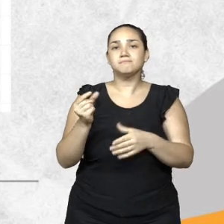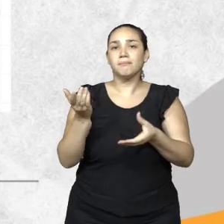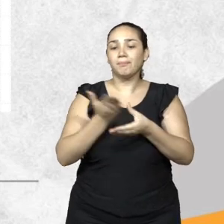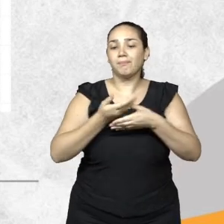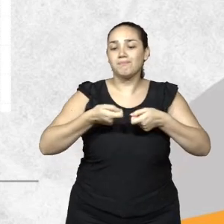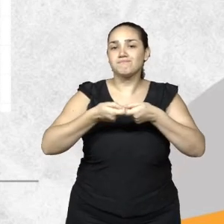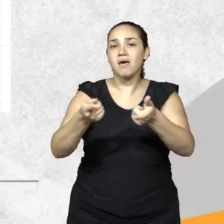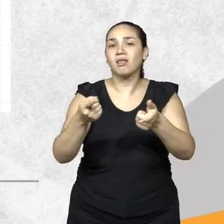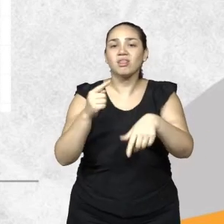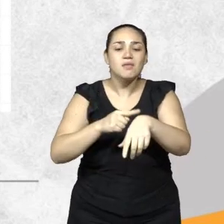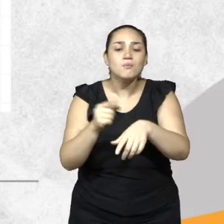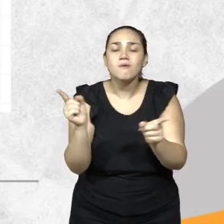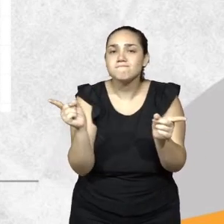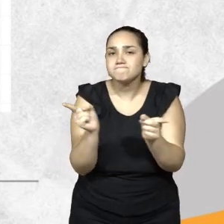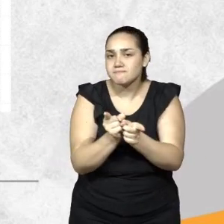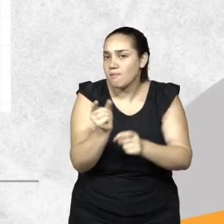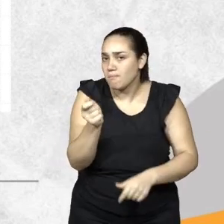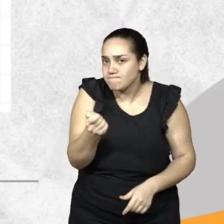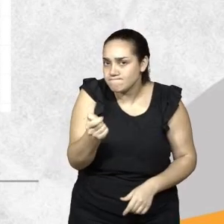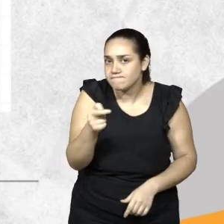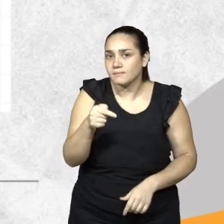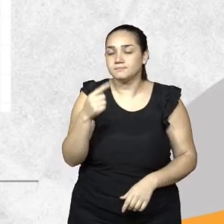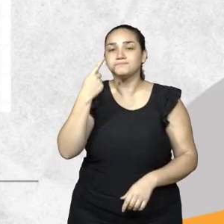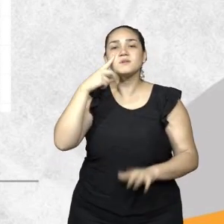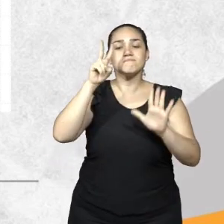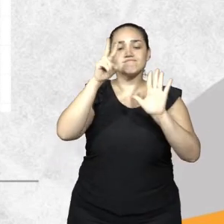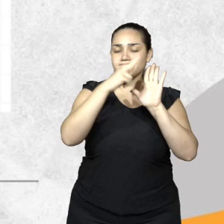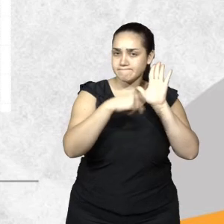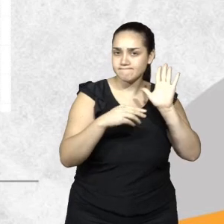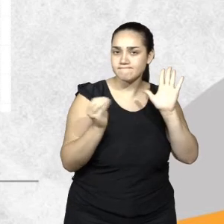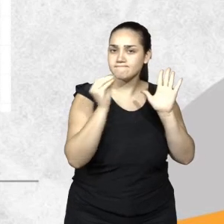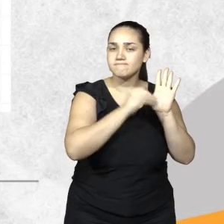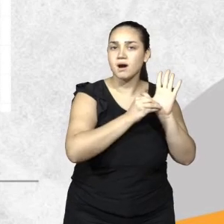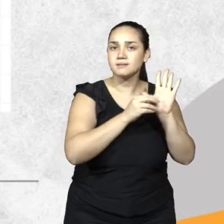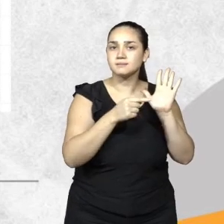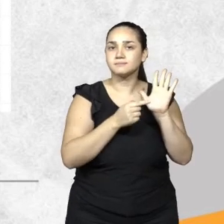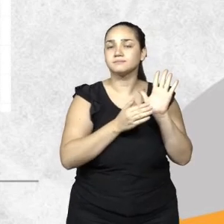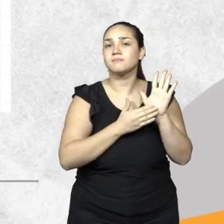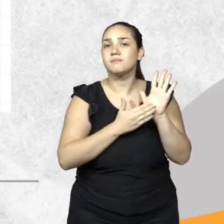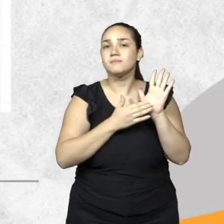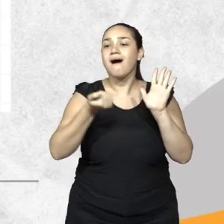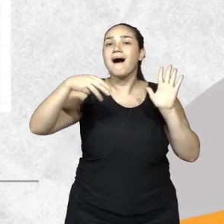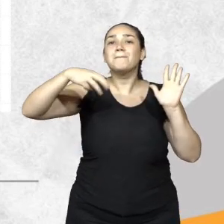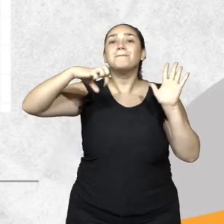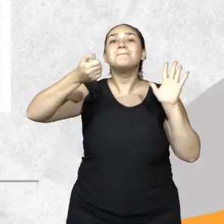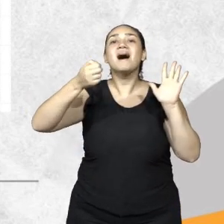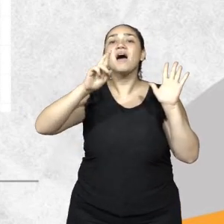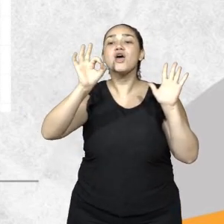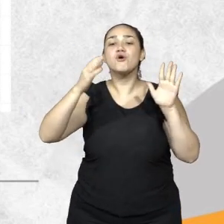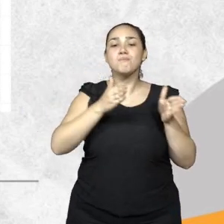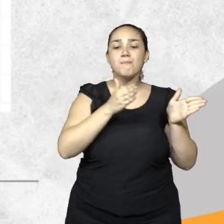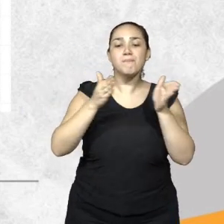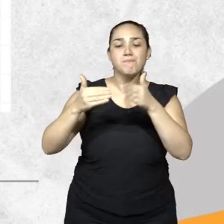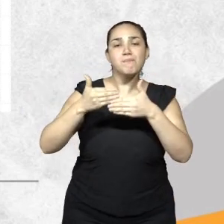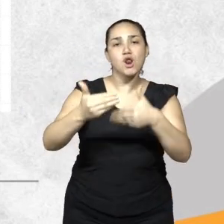tiempo. Vean lo que sigue diciendo esta sentencia. Al acudir la amparada a solicitar la prórroga de su